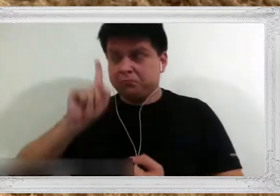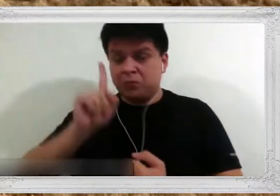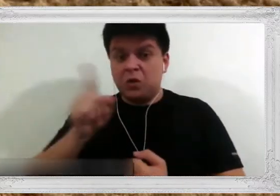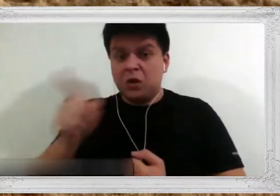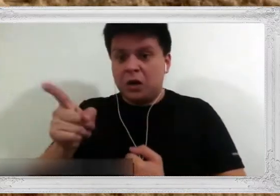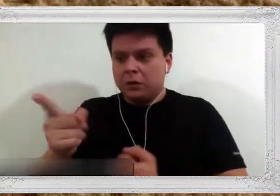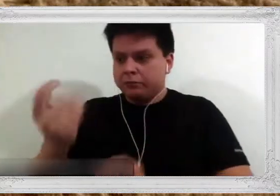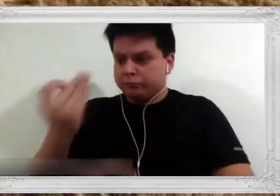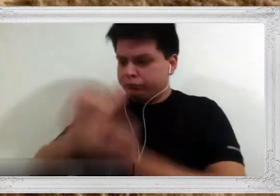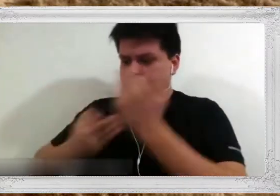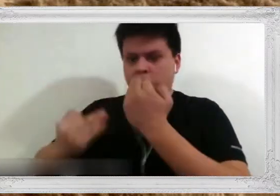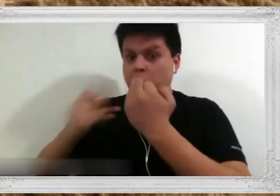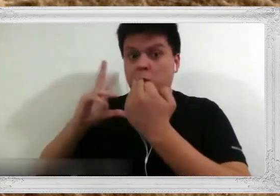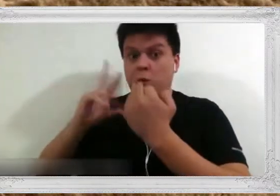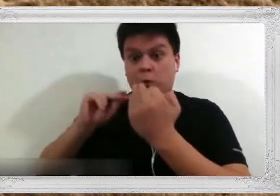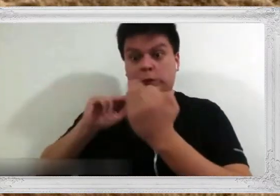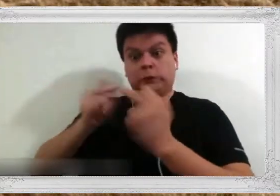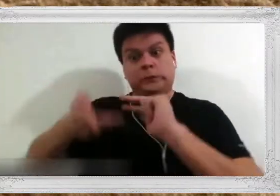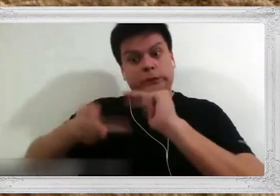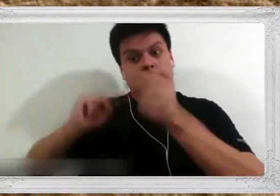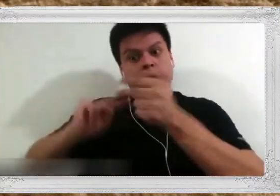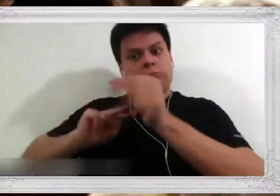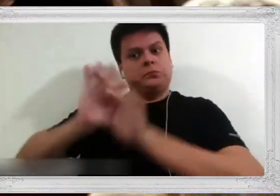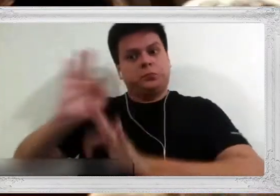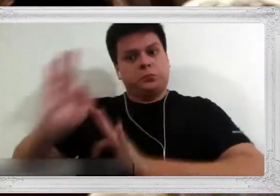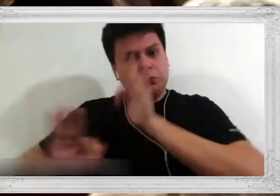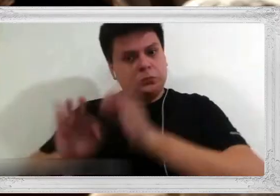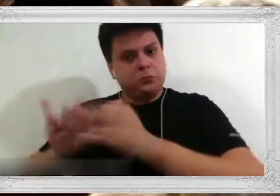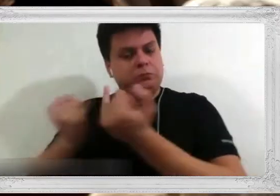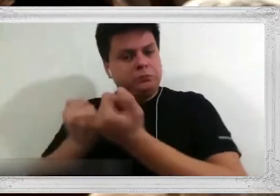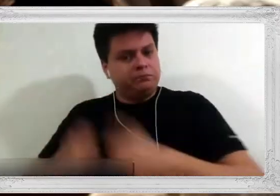y a dar su vida por la redención de todos.